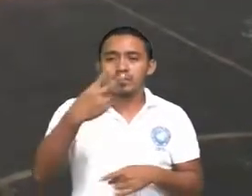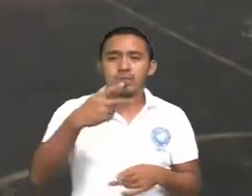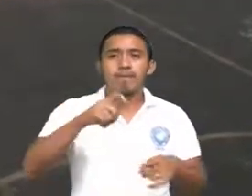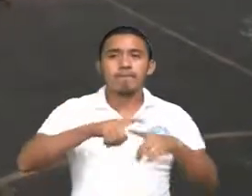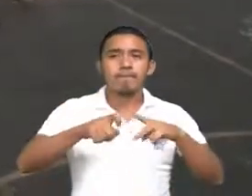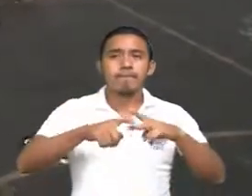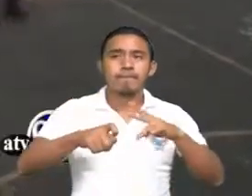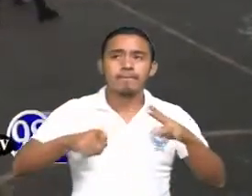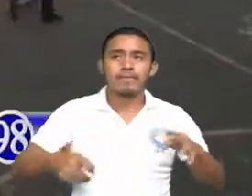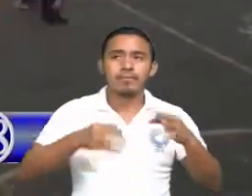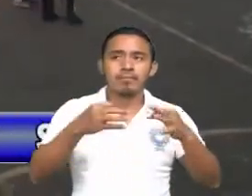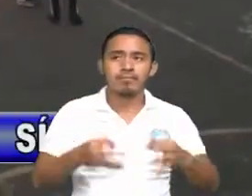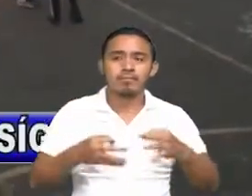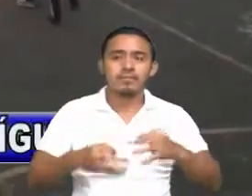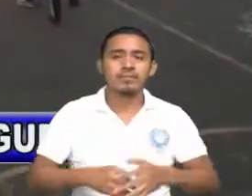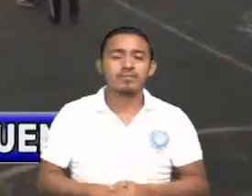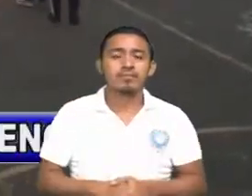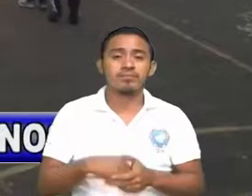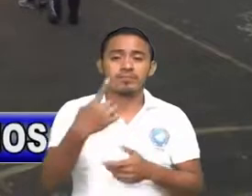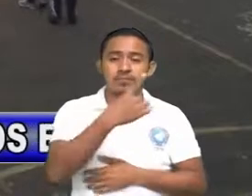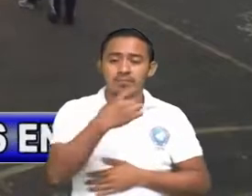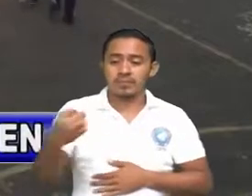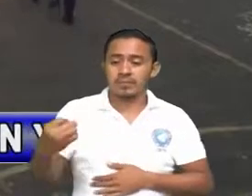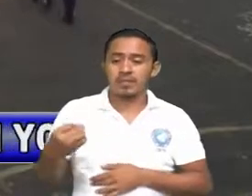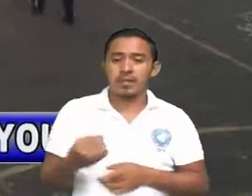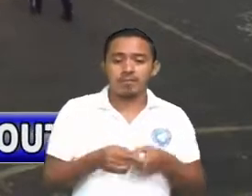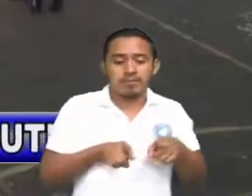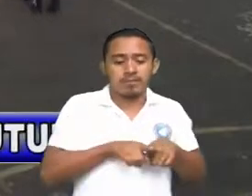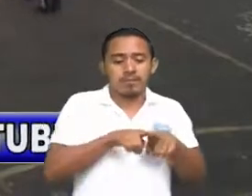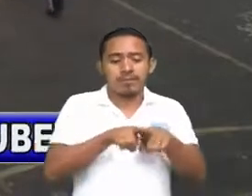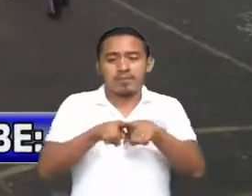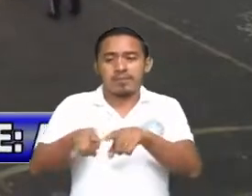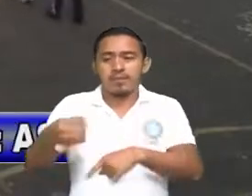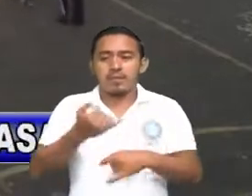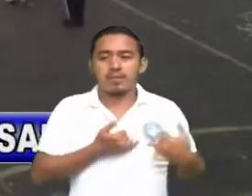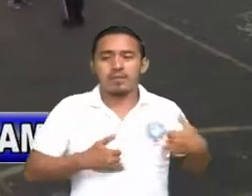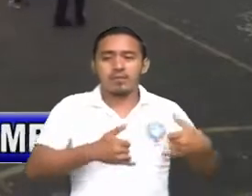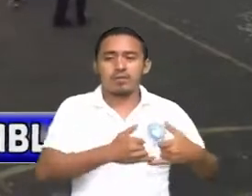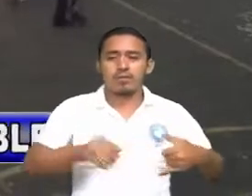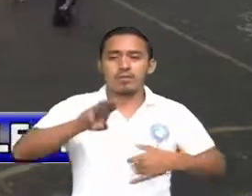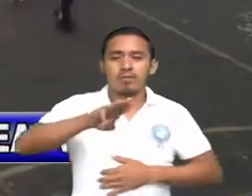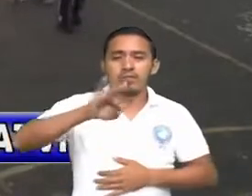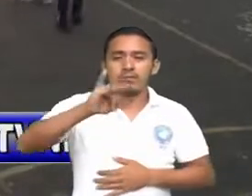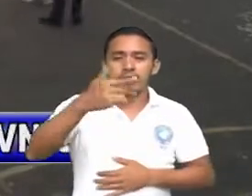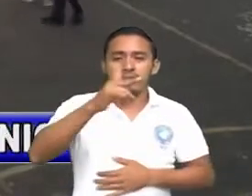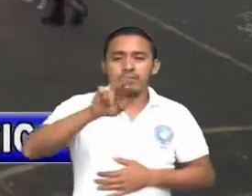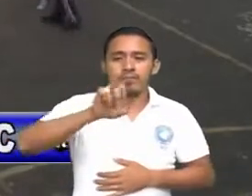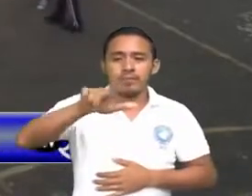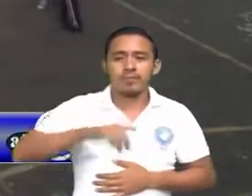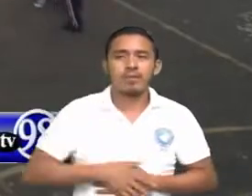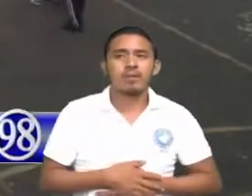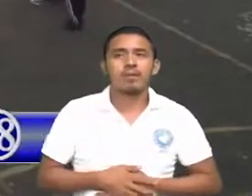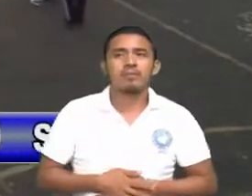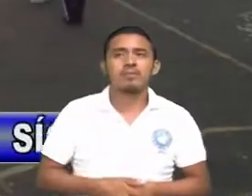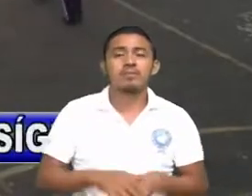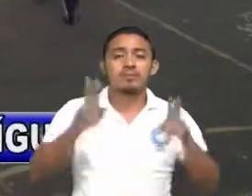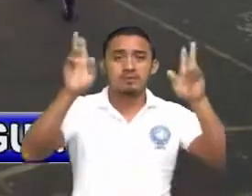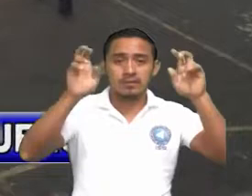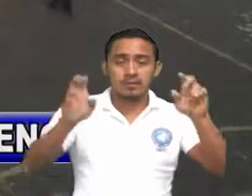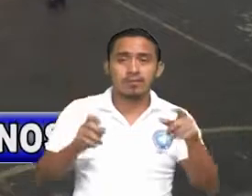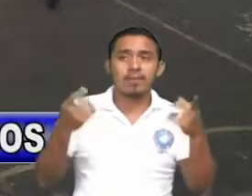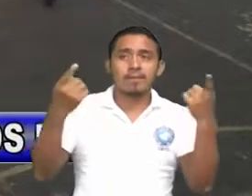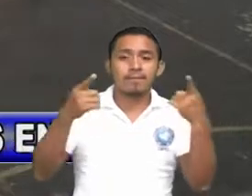3. Son 100 parejas, ¿verdad? Del Instituto Miguel Bonilla, los que van a poner en escena el tema de Managua, linda Managua, ¿verdad? En honor